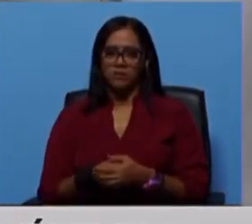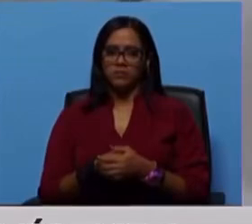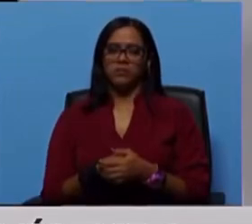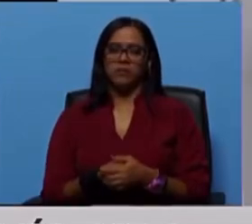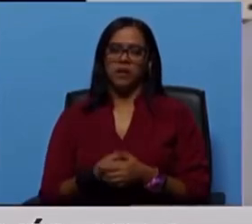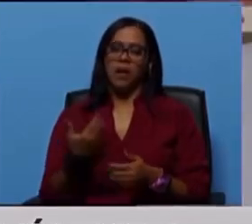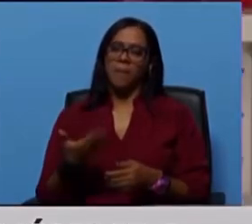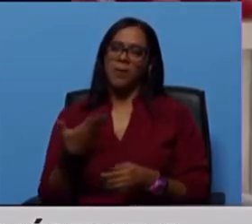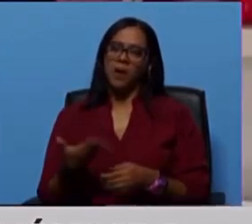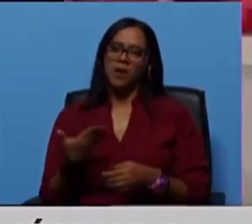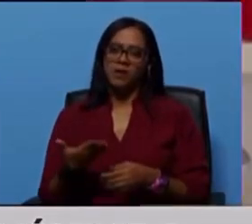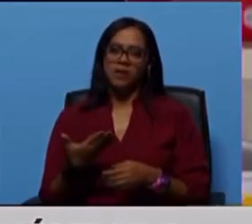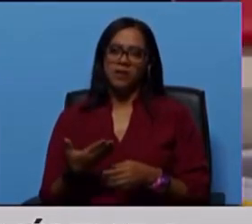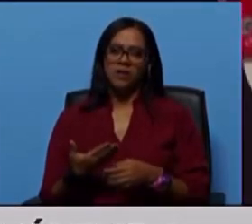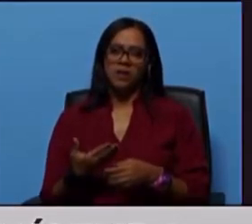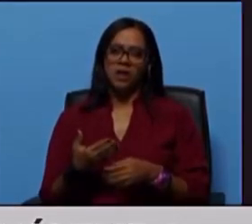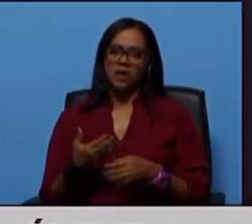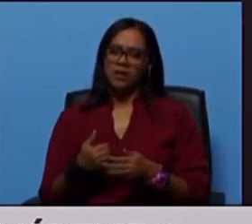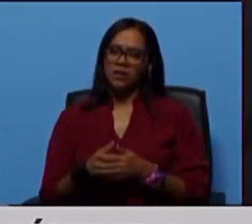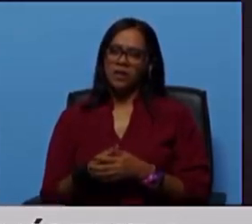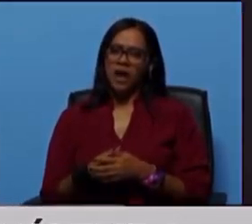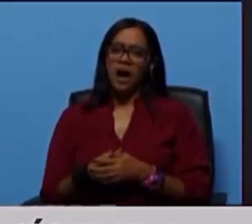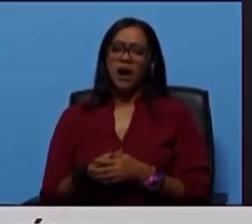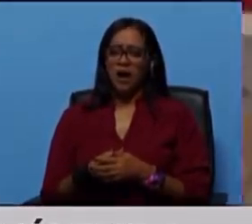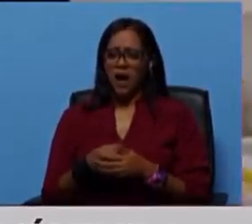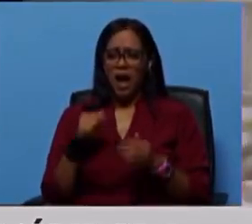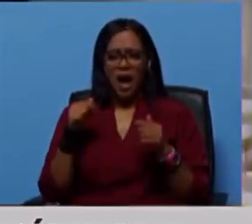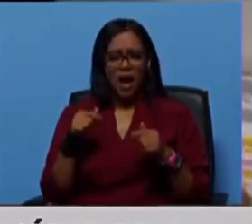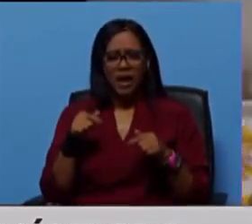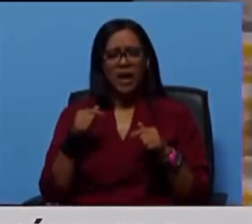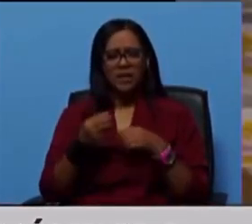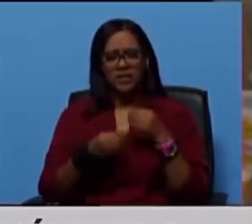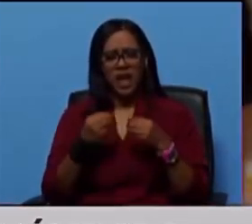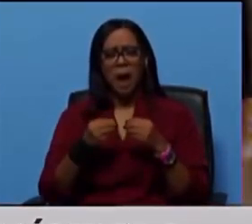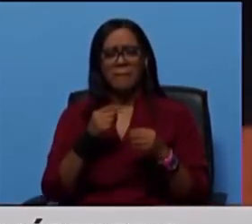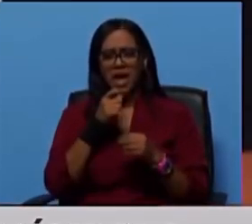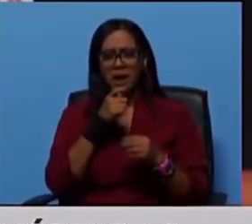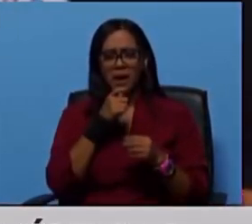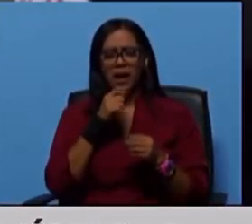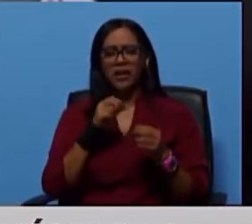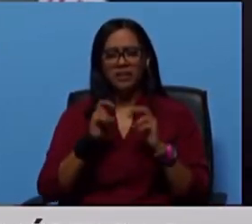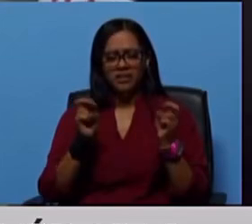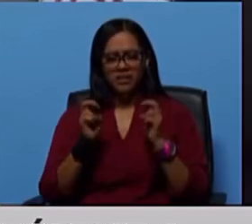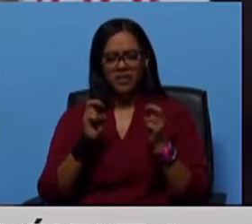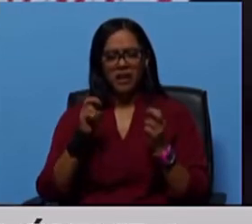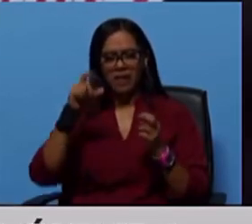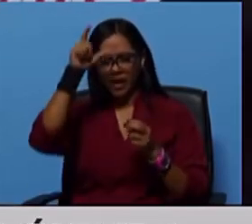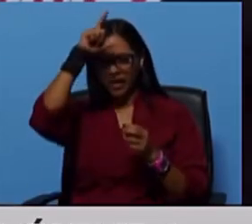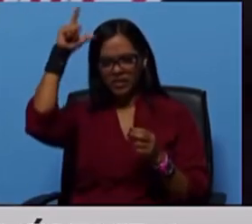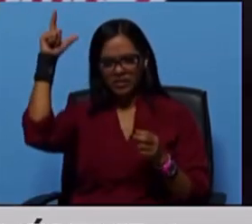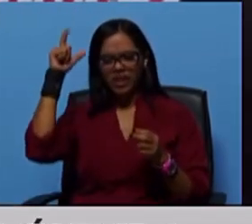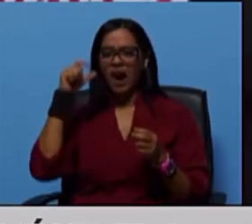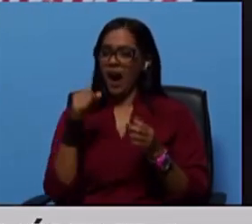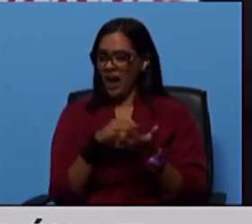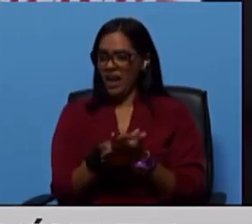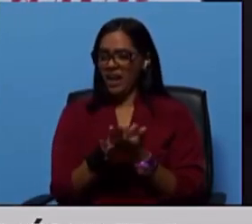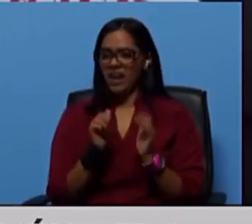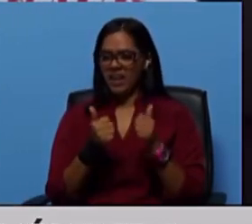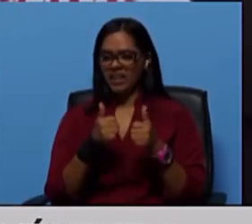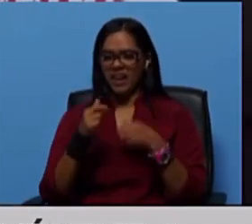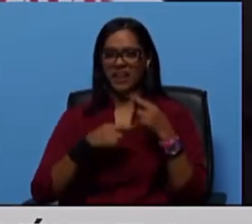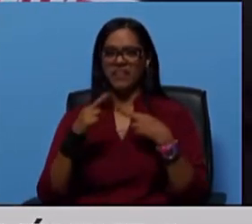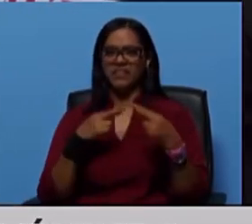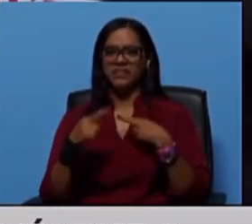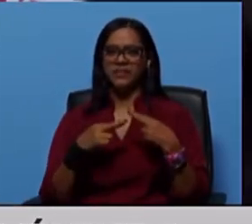Importante. Y porque aquí quería hacer una pregunta que es sobre el tema de la coherencia, porque quizás en el inicio de la revolución,